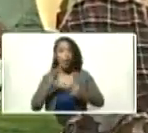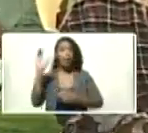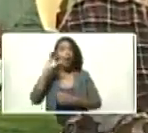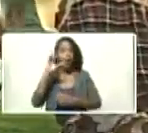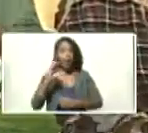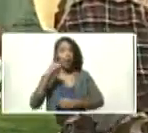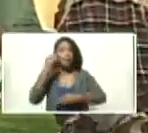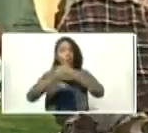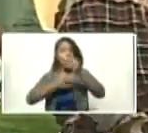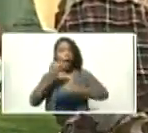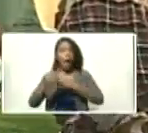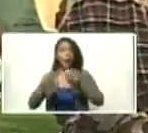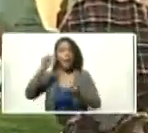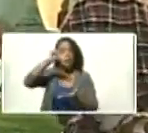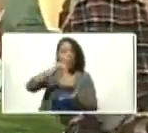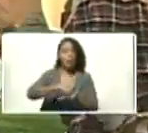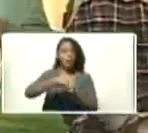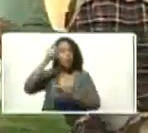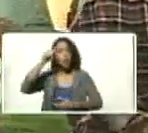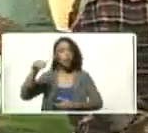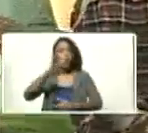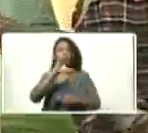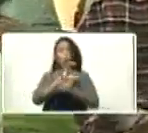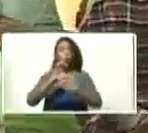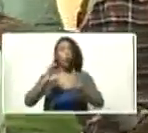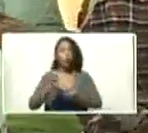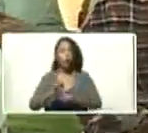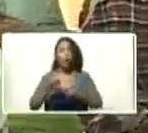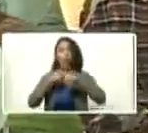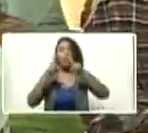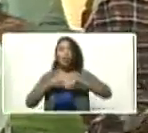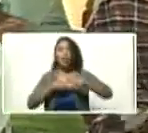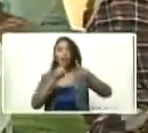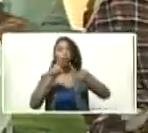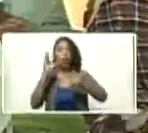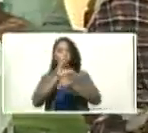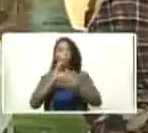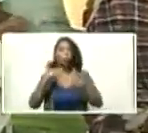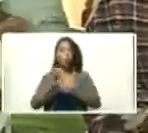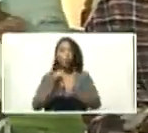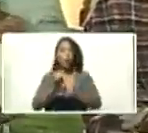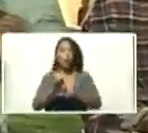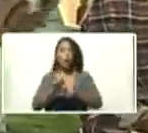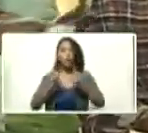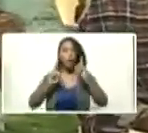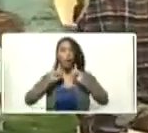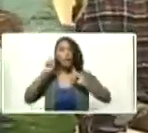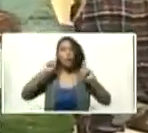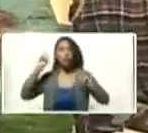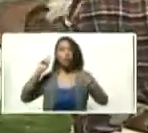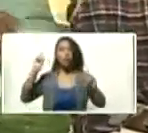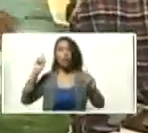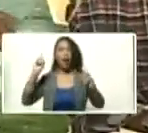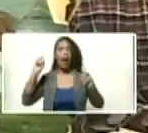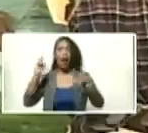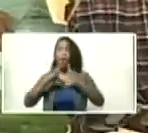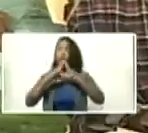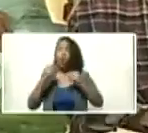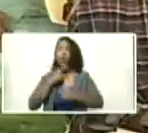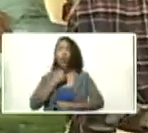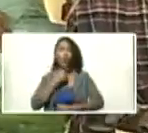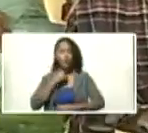sea la sede de la ciudad cultural, de la diversidad cultural y de la música, a todos nos gusta